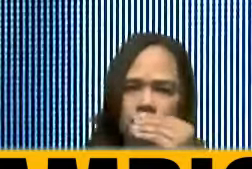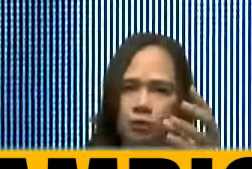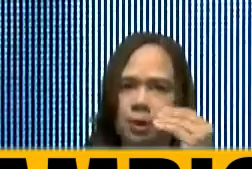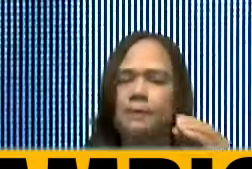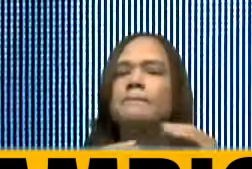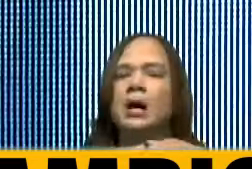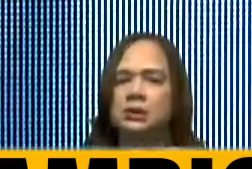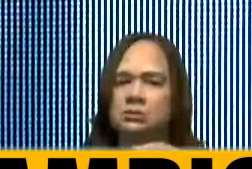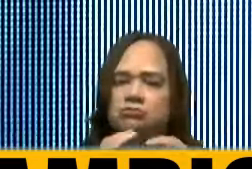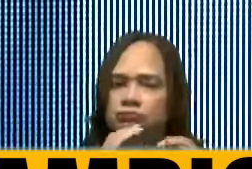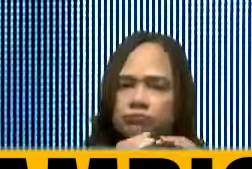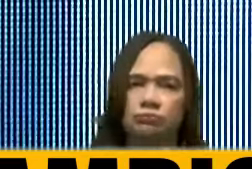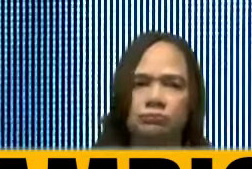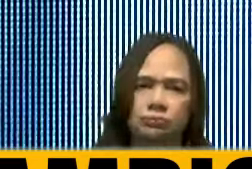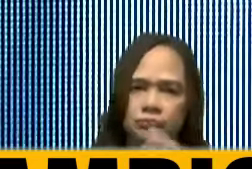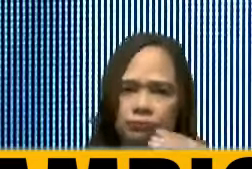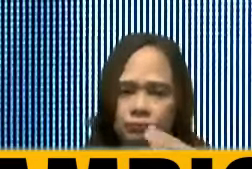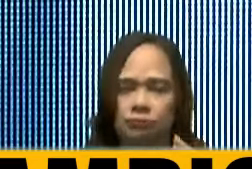más